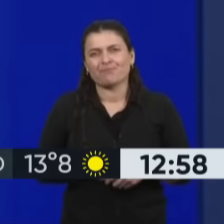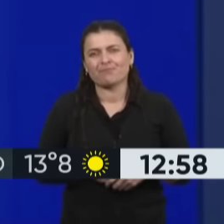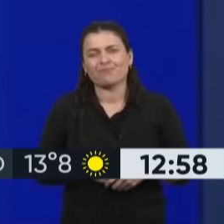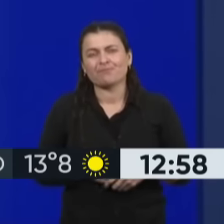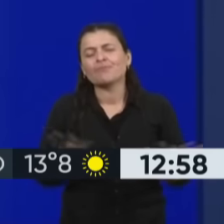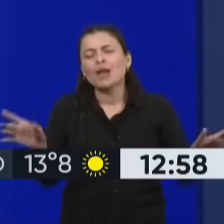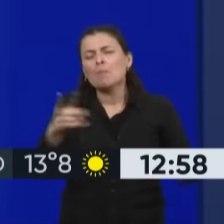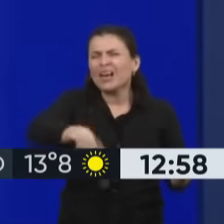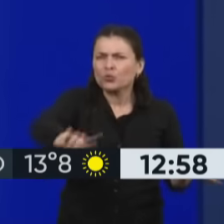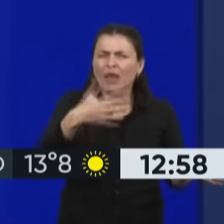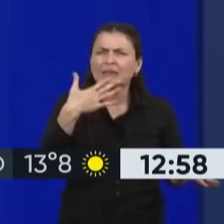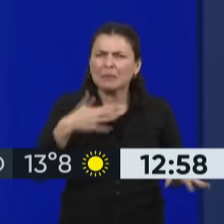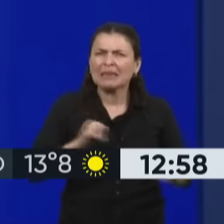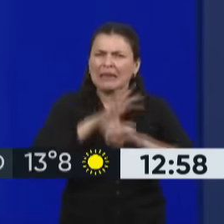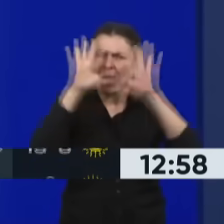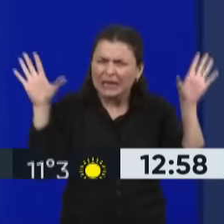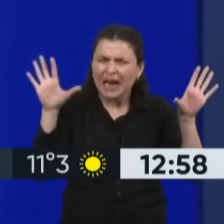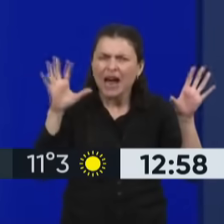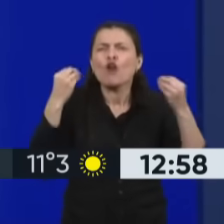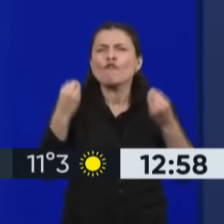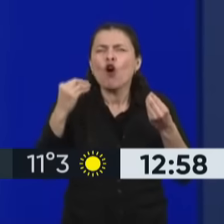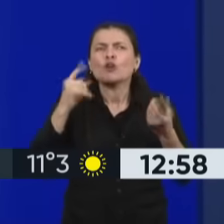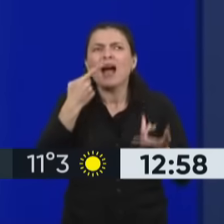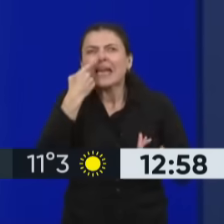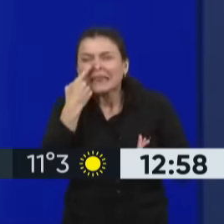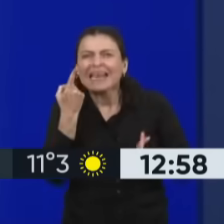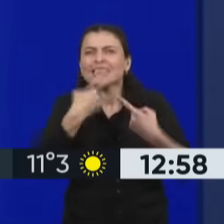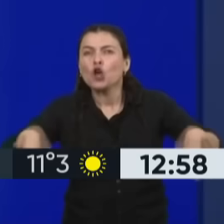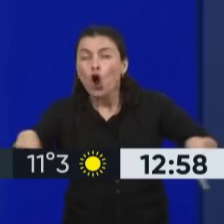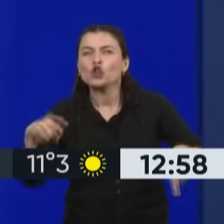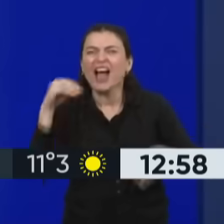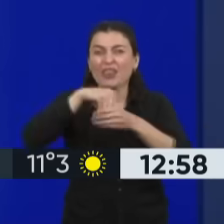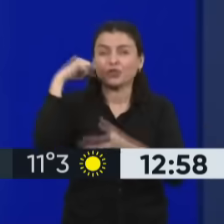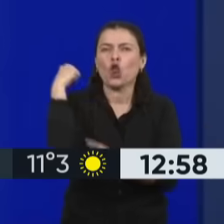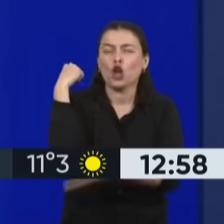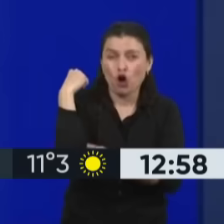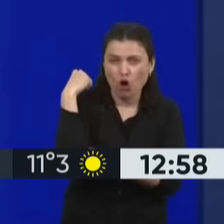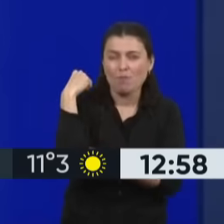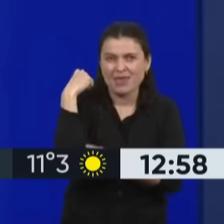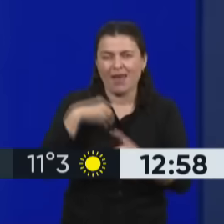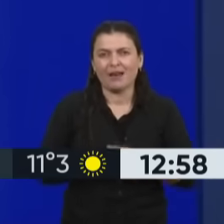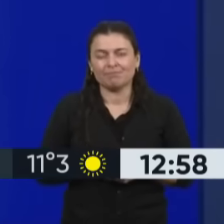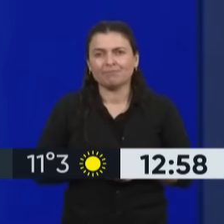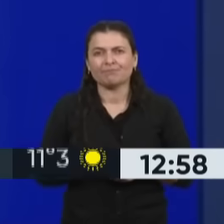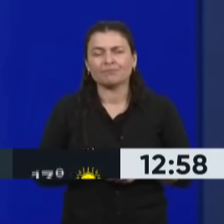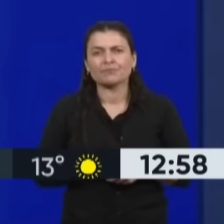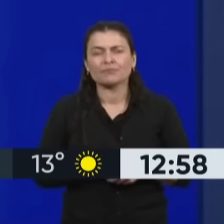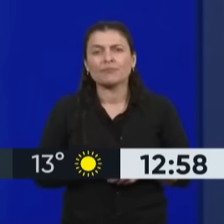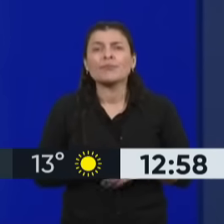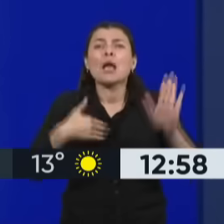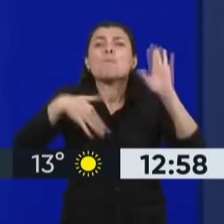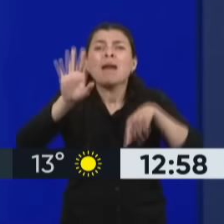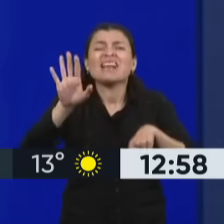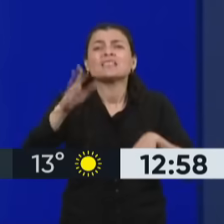para entender la lógica de cómo trabaja el interés compuesto, es decir, cómo trabajan las funciones exponenciales, en especial en materia